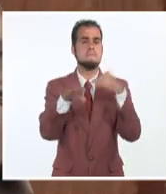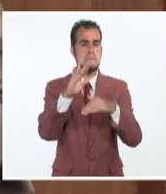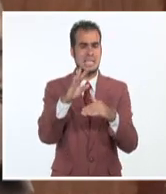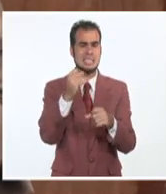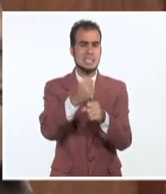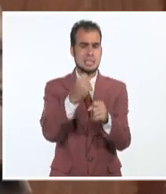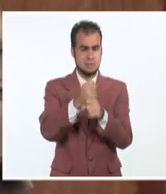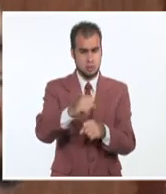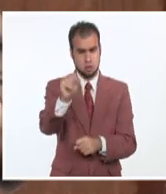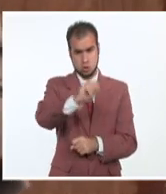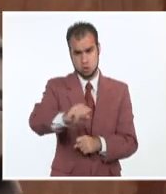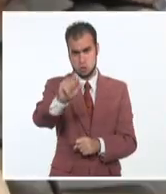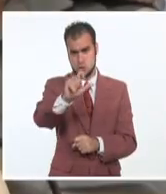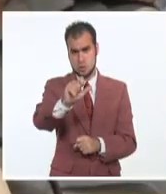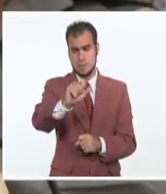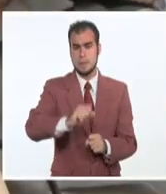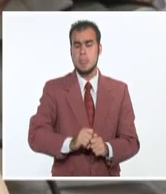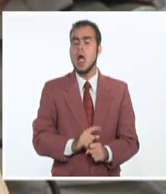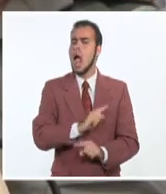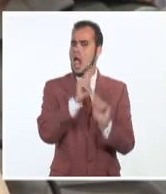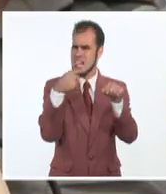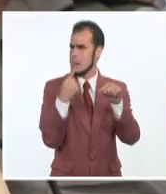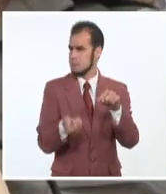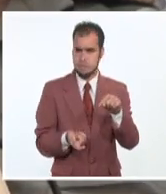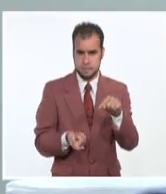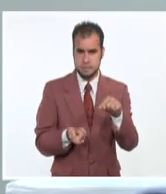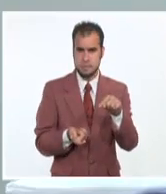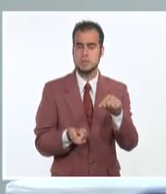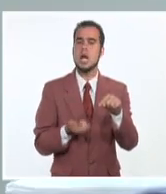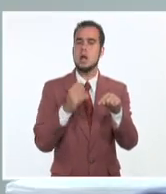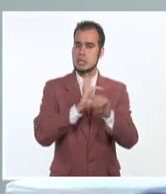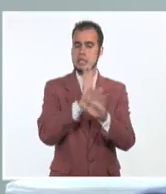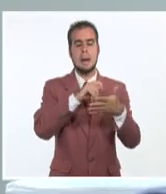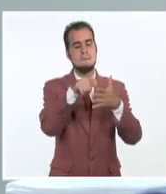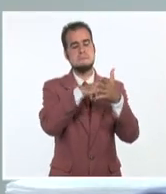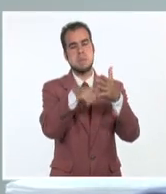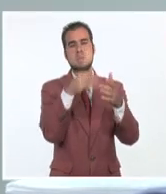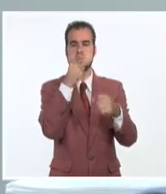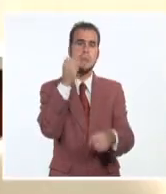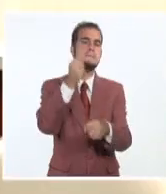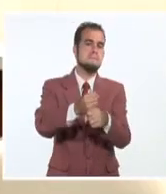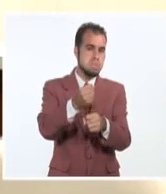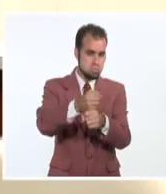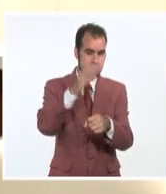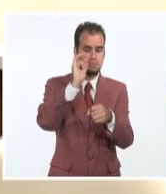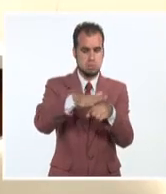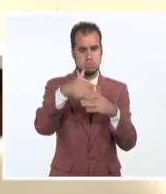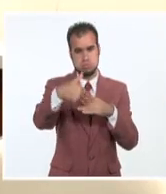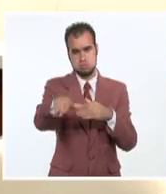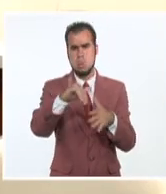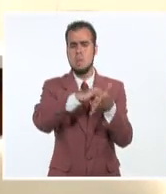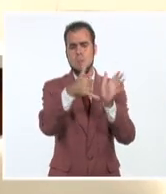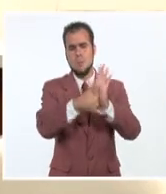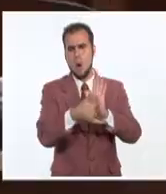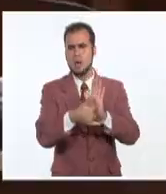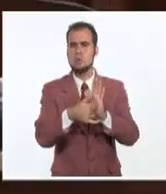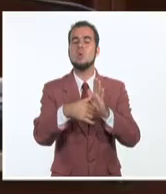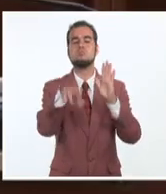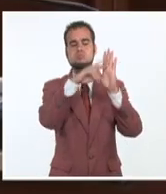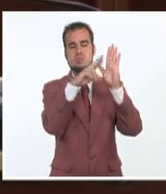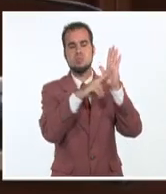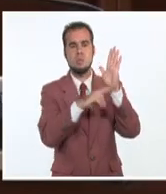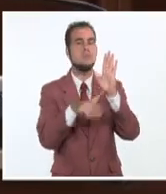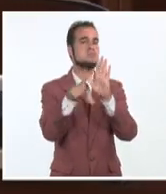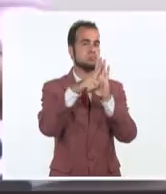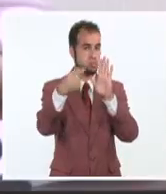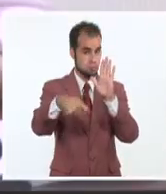Seguridad Social, explicó que existe un cronograma para su implementación, así como los proyectos de normas jurídicas. La